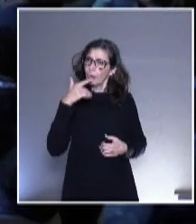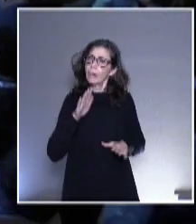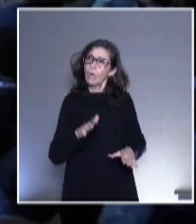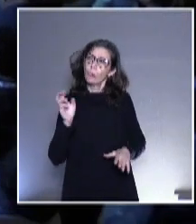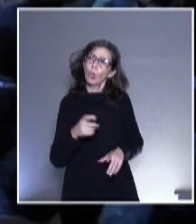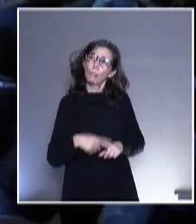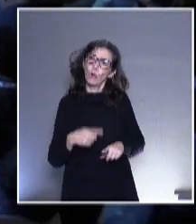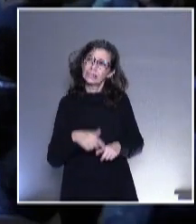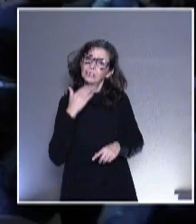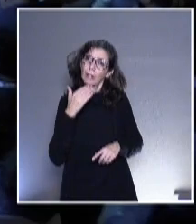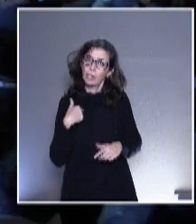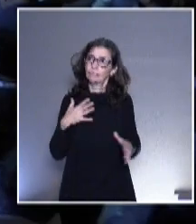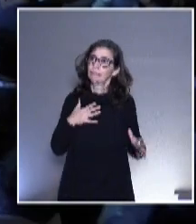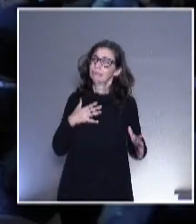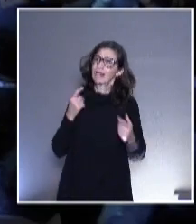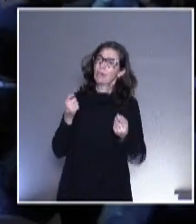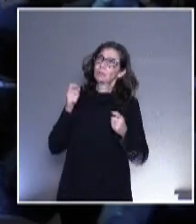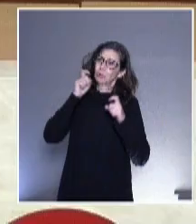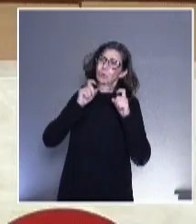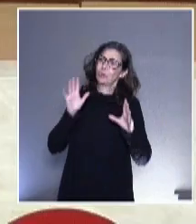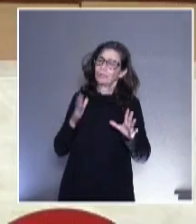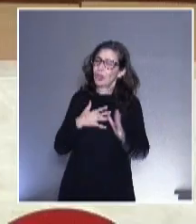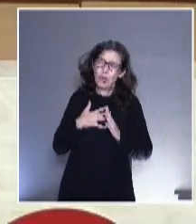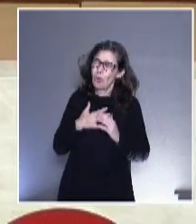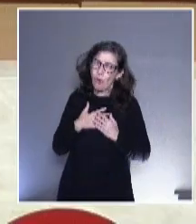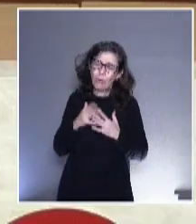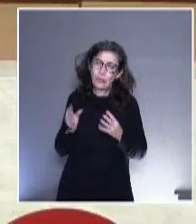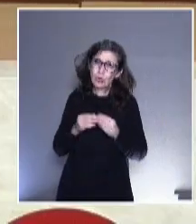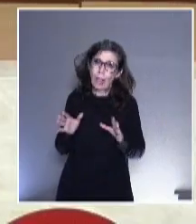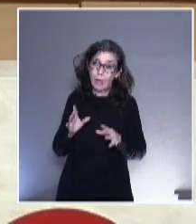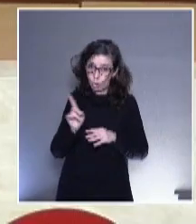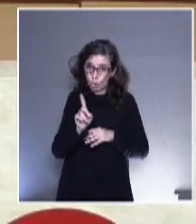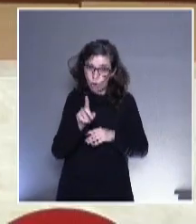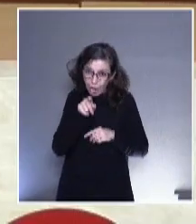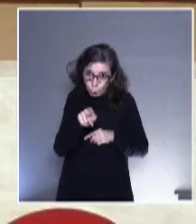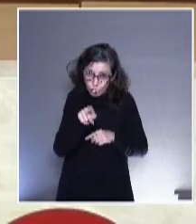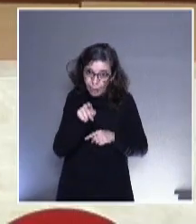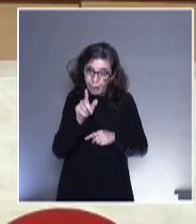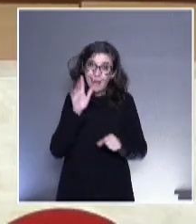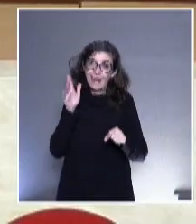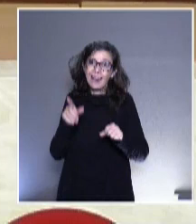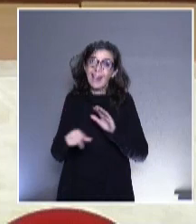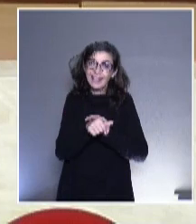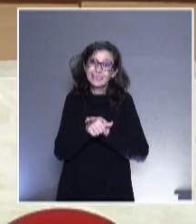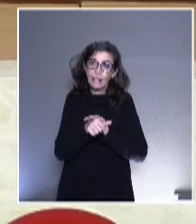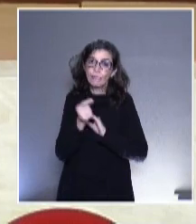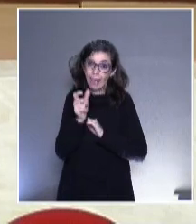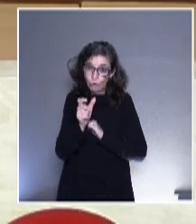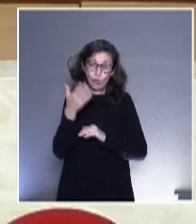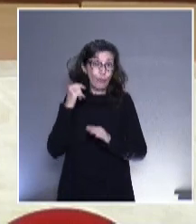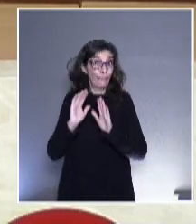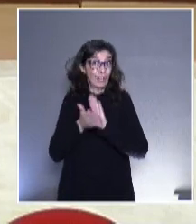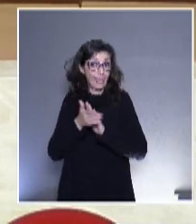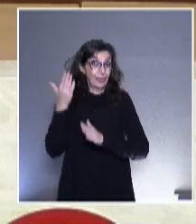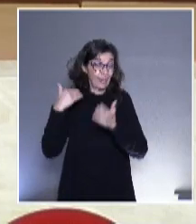usted aquí y yo a punto de llorar digo no pero no he hecho nada dice no no a usted le han estafado la fianza que usted